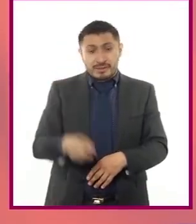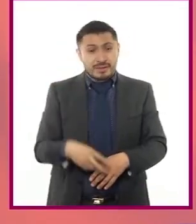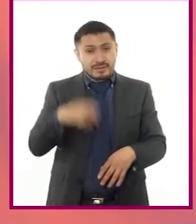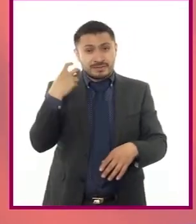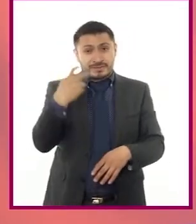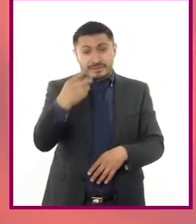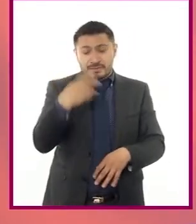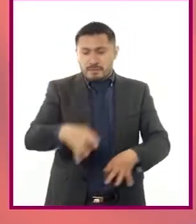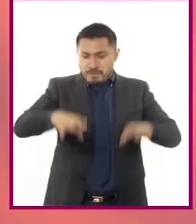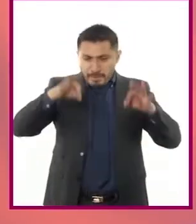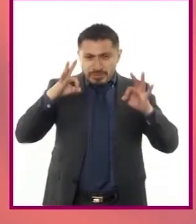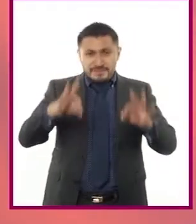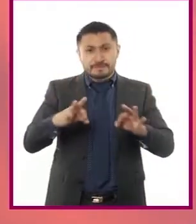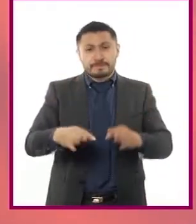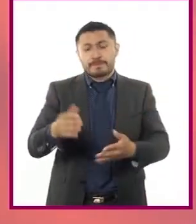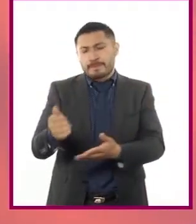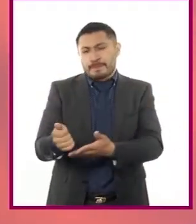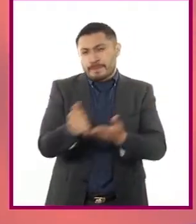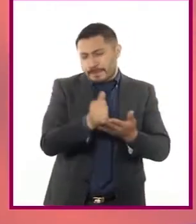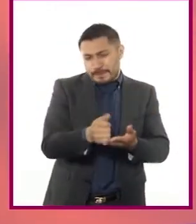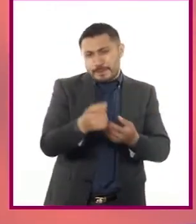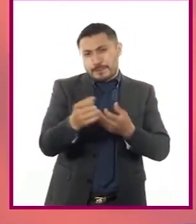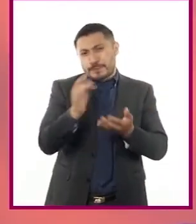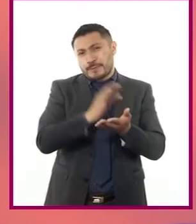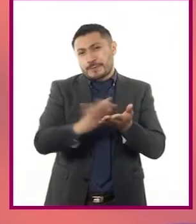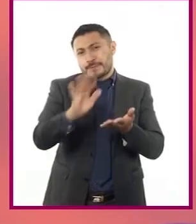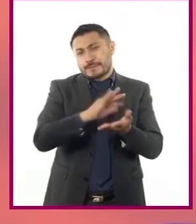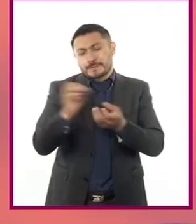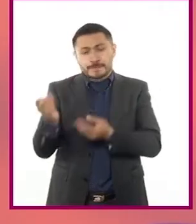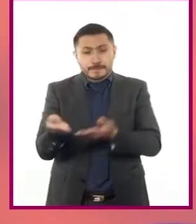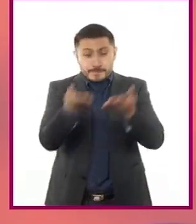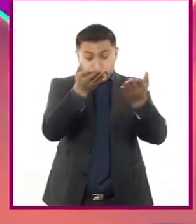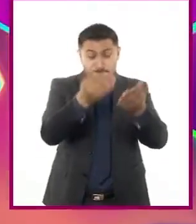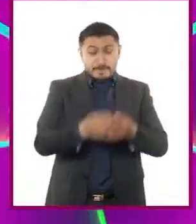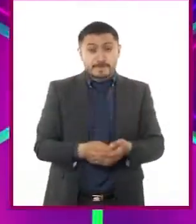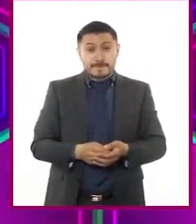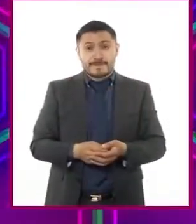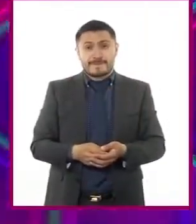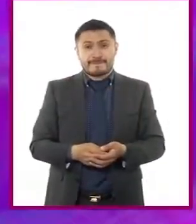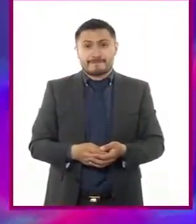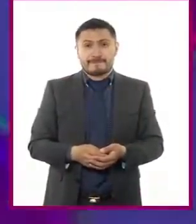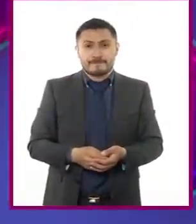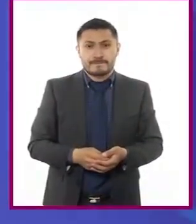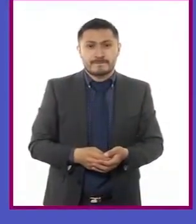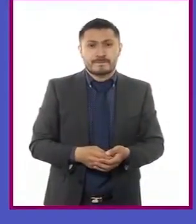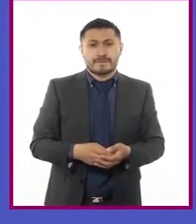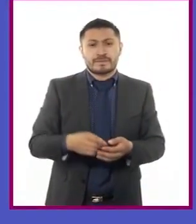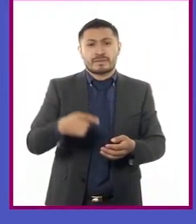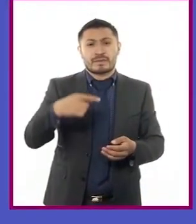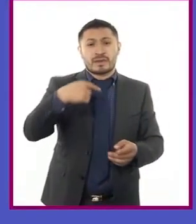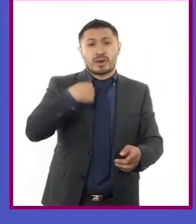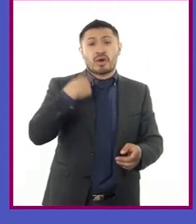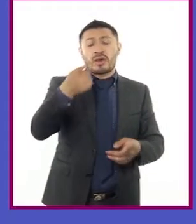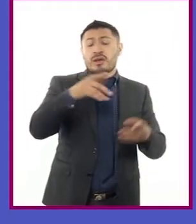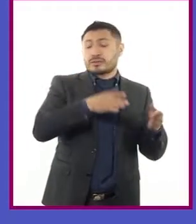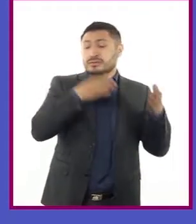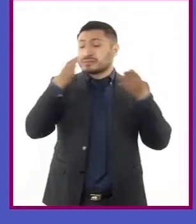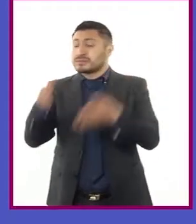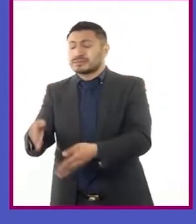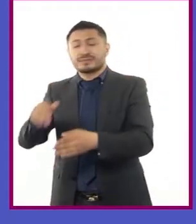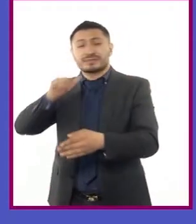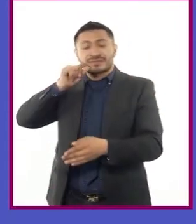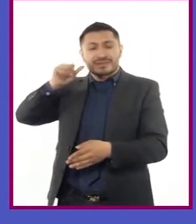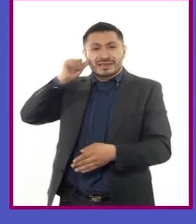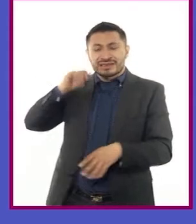sería magnífico. ¿Me ayudas a decir algunos versos de ese poema? Te enterramos ayer. Ayer